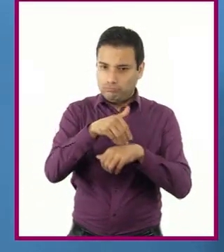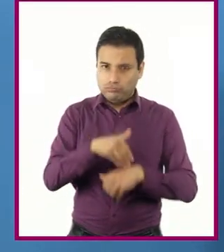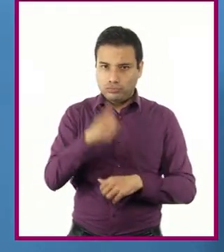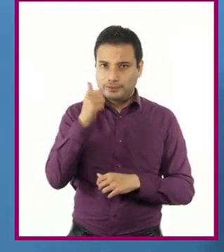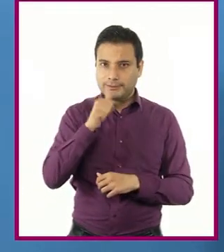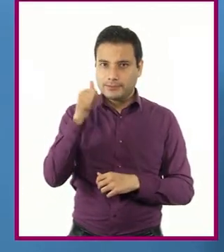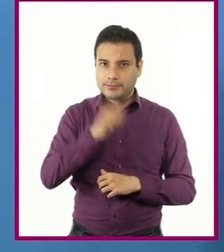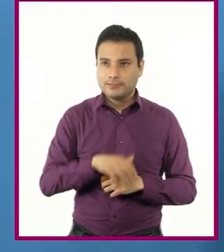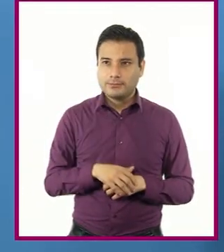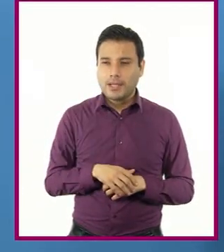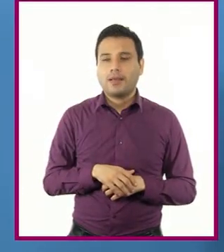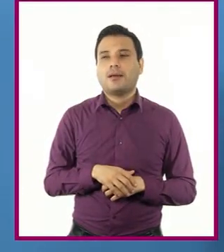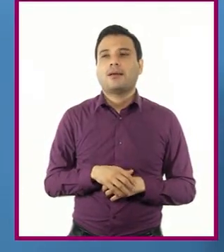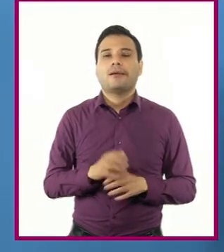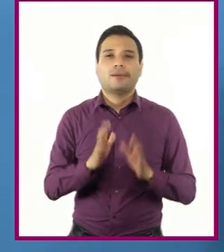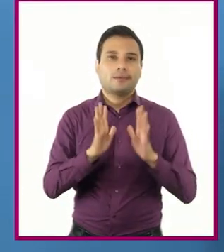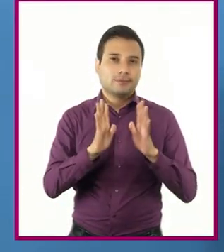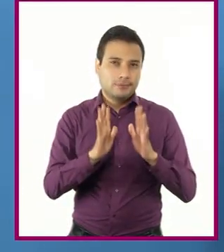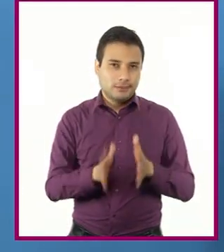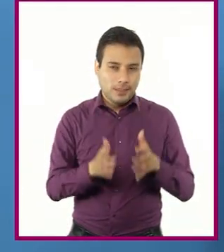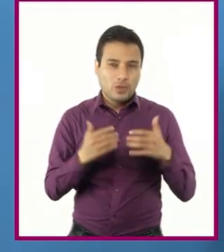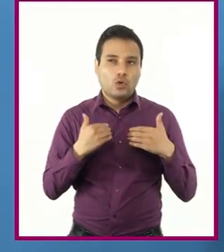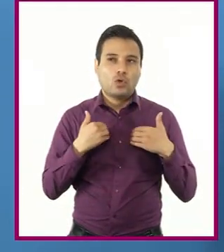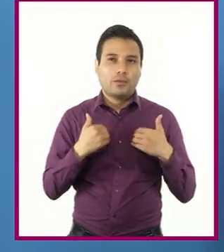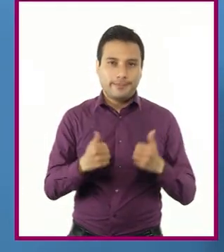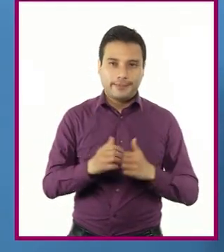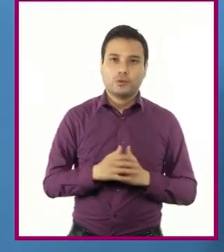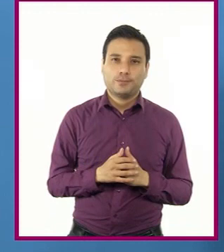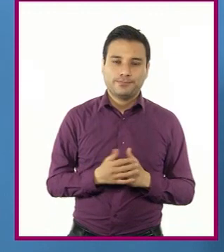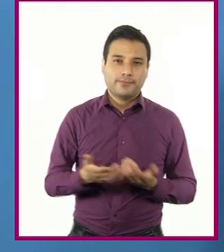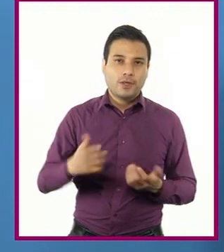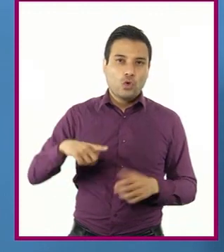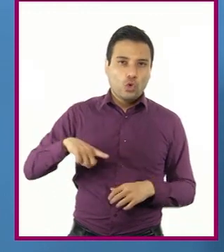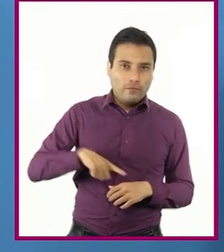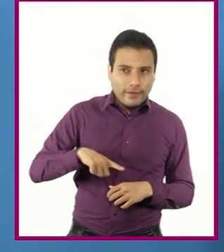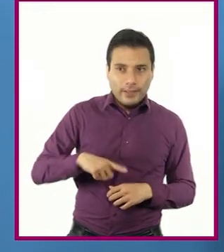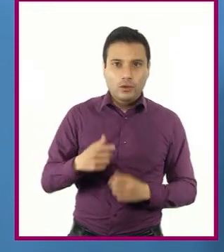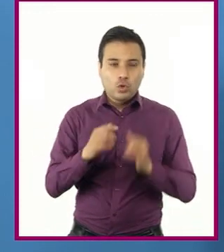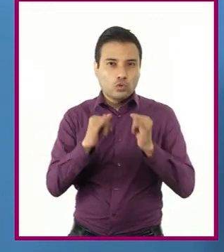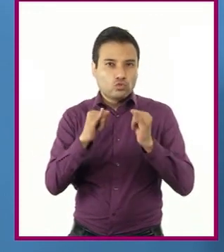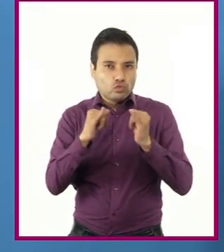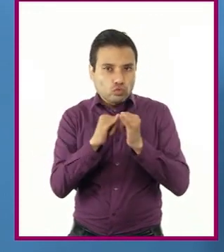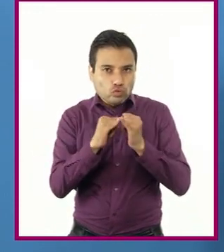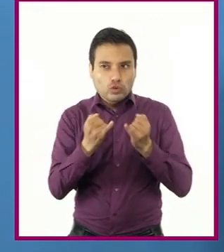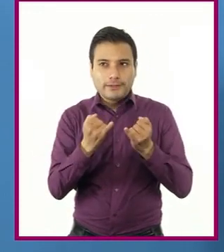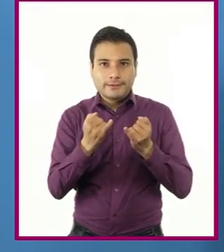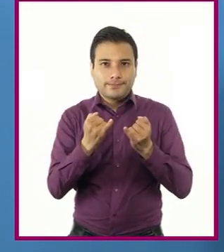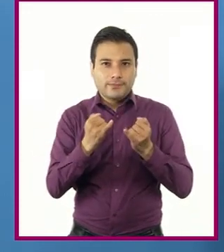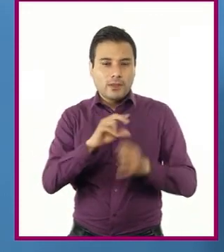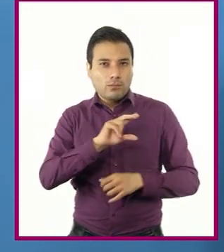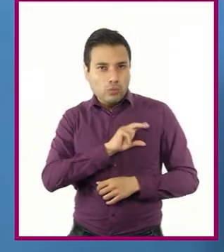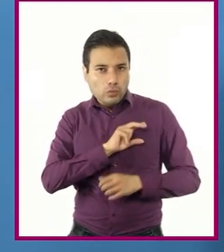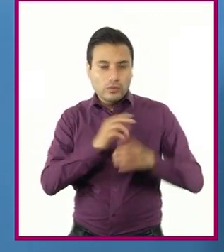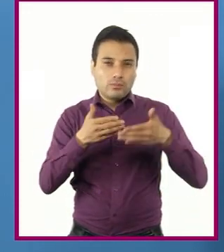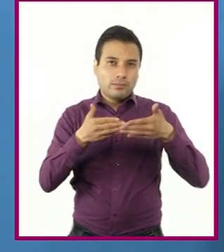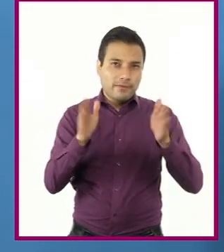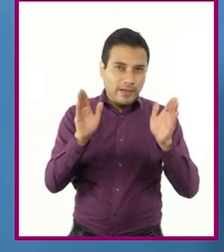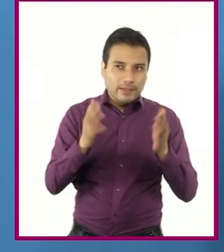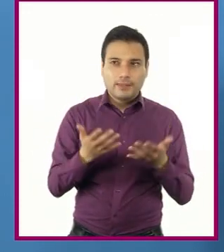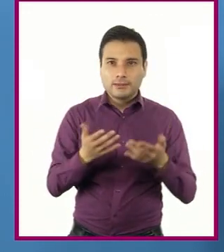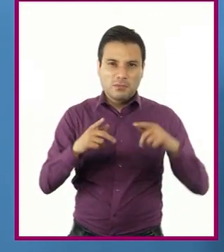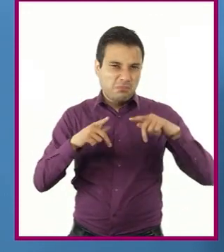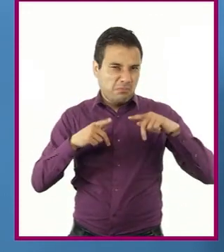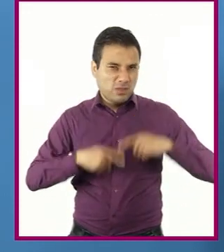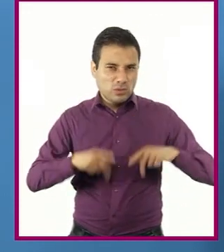al principio de gobernanza por el que todas las personas, instituciones y entidades públicas y privadas, incluido el propio Estado,